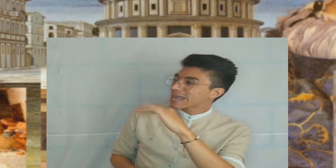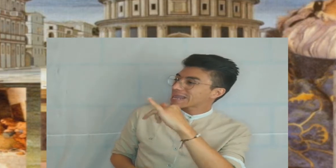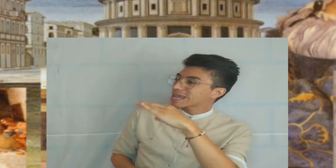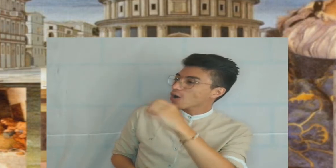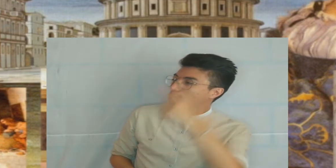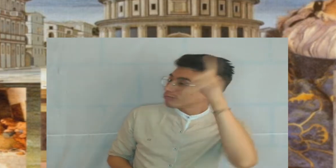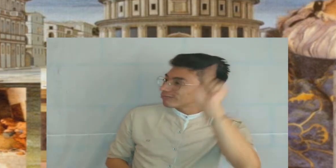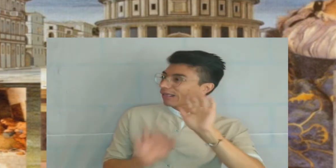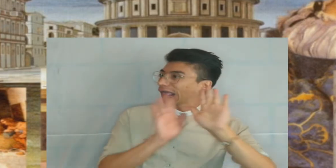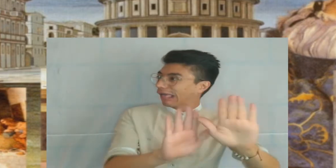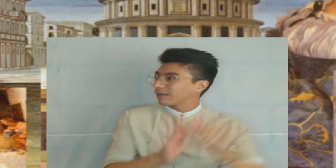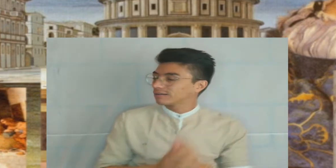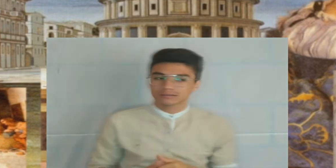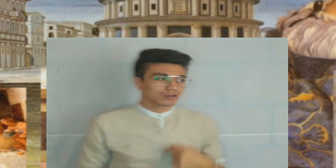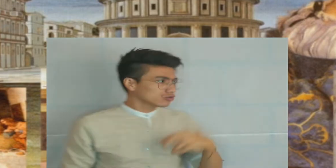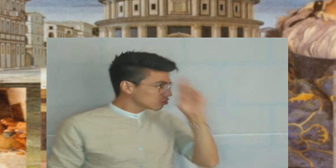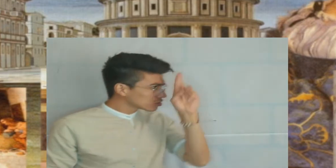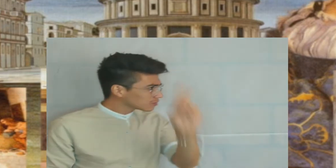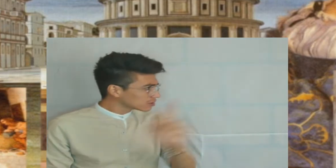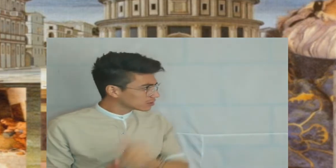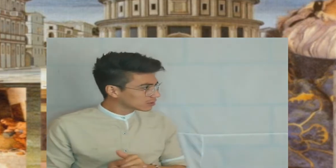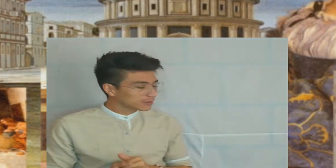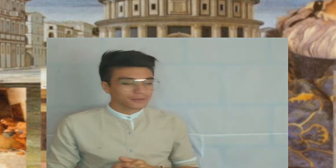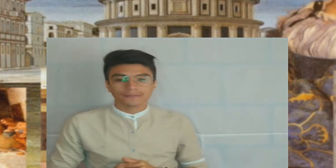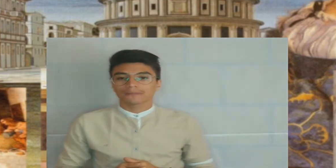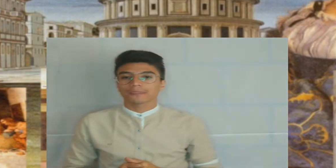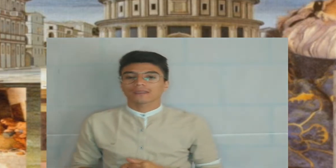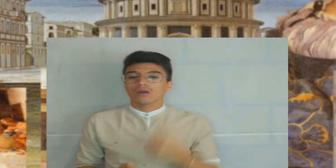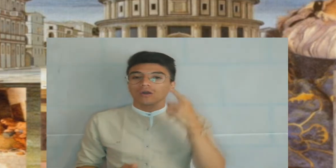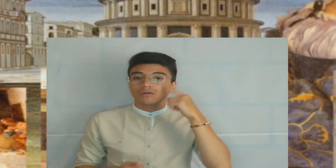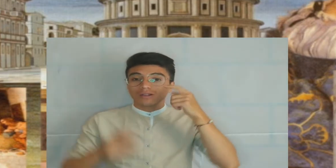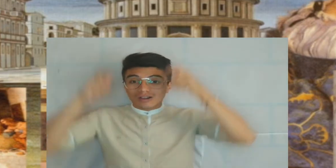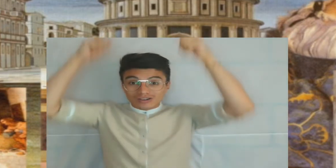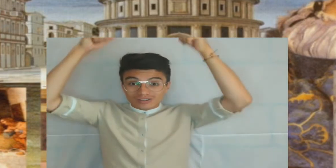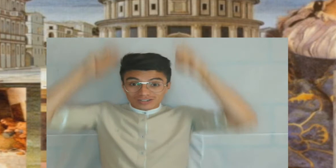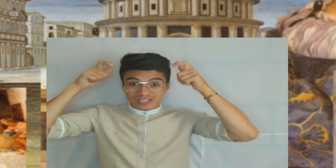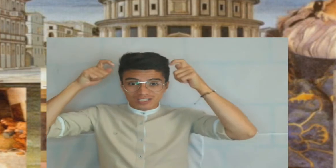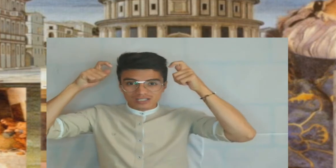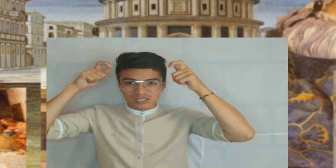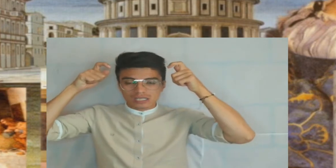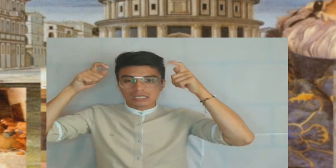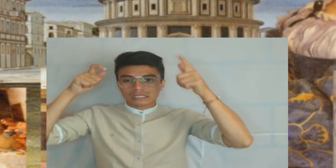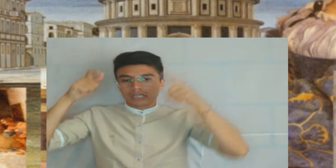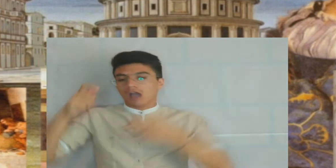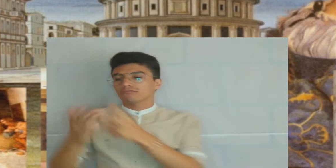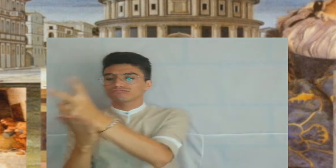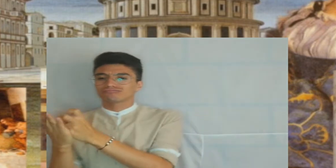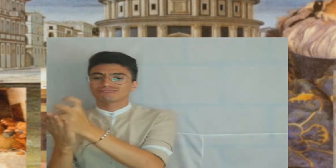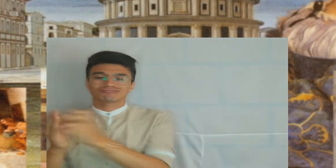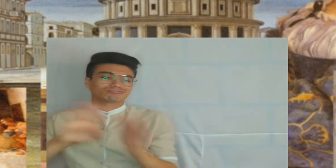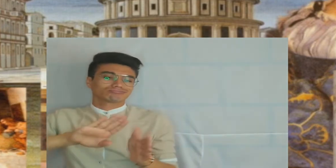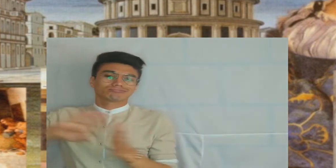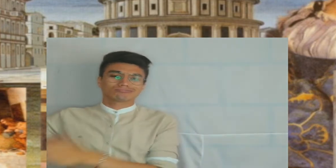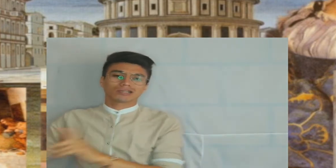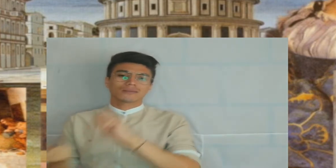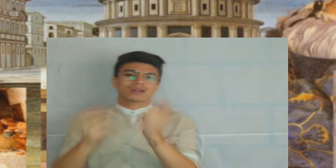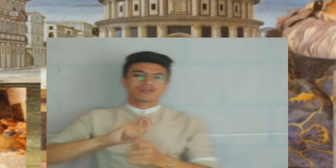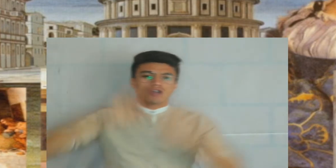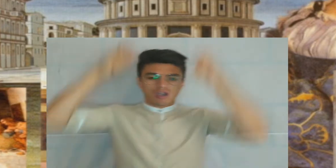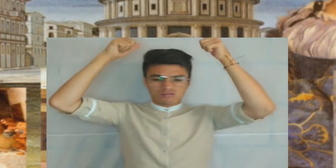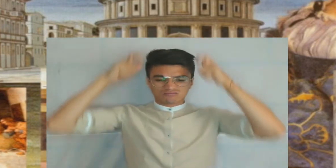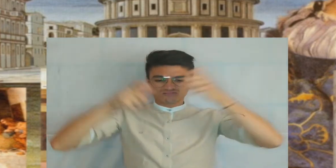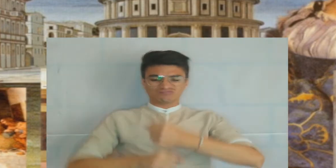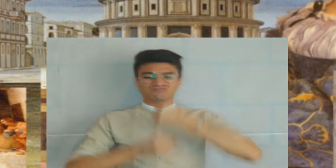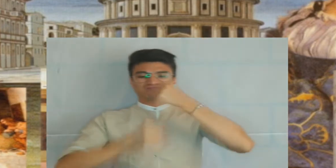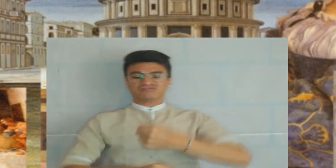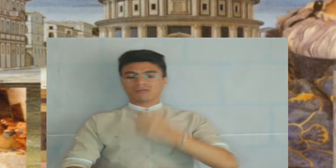Oye, un respeto. Para entonces, los reyes habían dejado atrás la monarquía feudal con un tipo de monarquía fuerte y autoritaria.